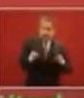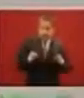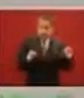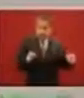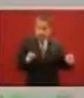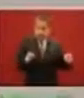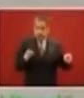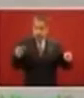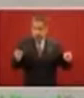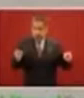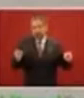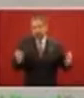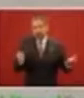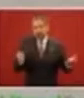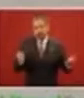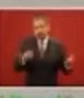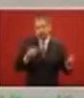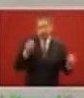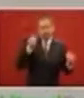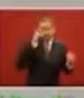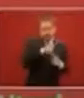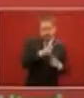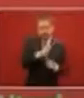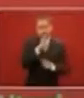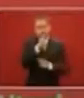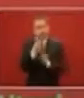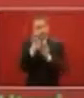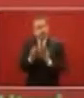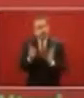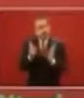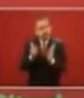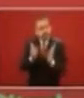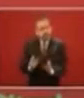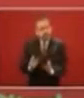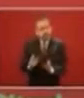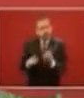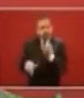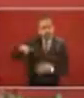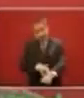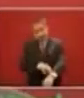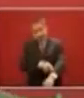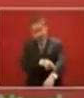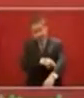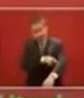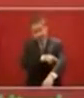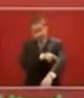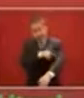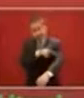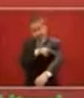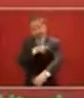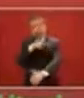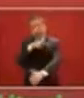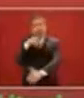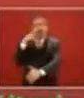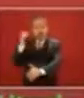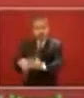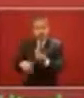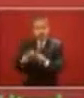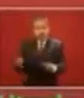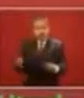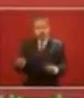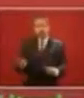la República y que el subsecretario de Salud no lo hayan ahí, no lo hayan rectificado, no hayan dicho, no